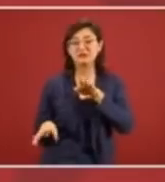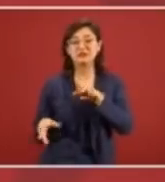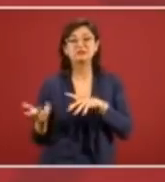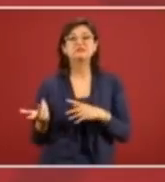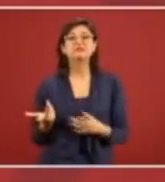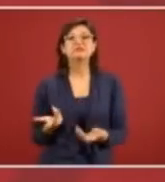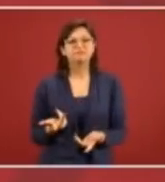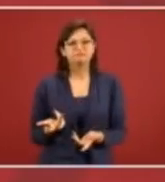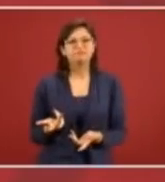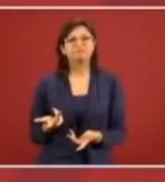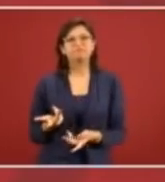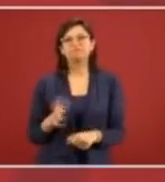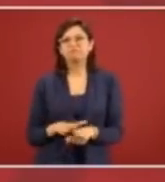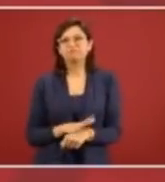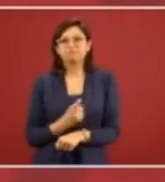porque